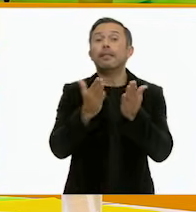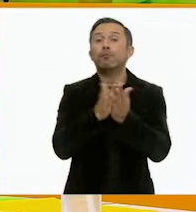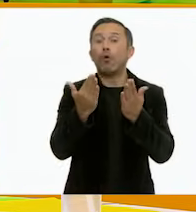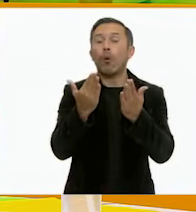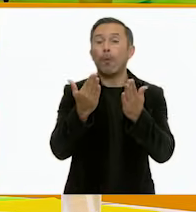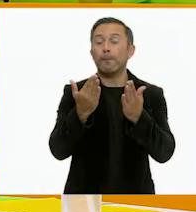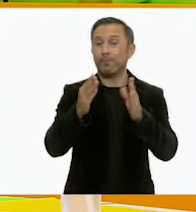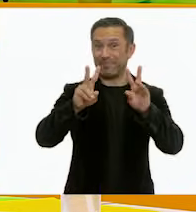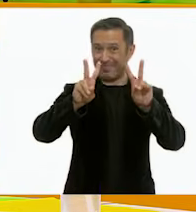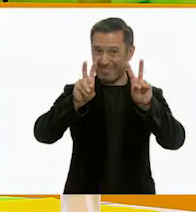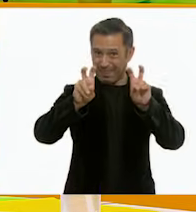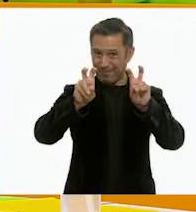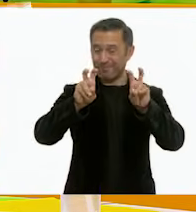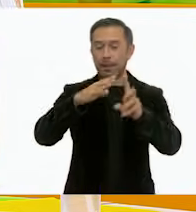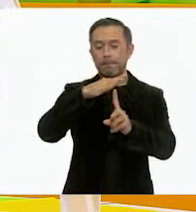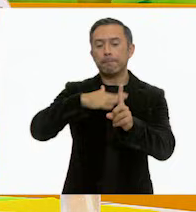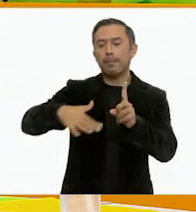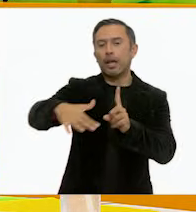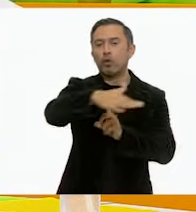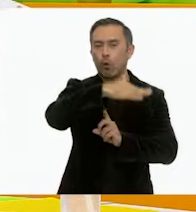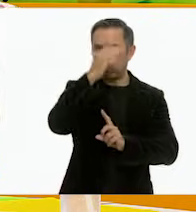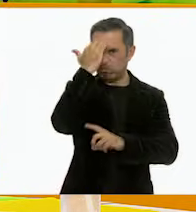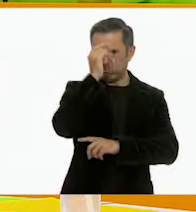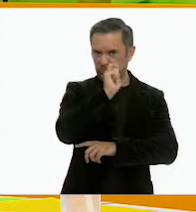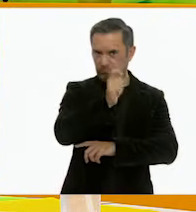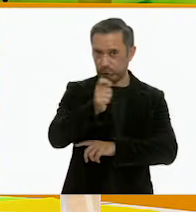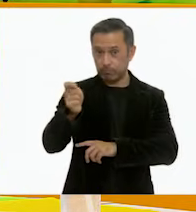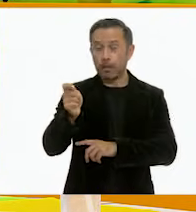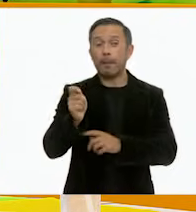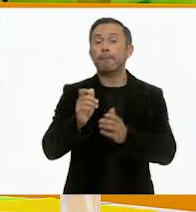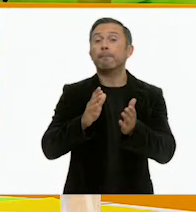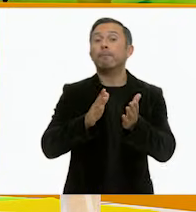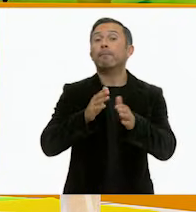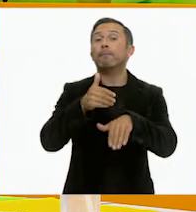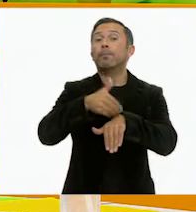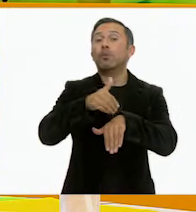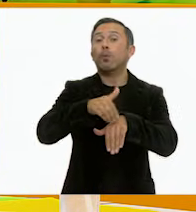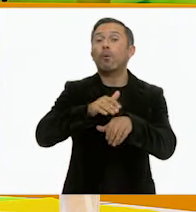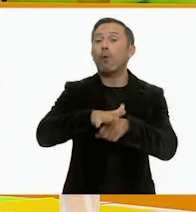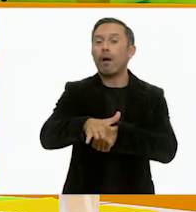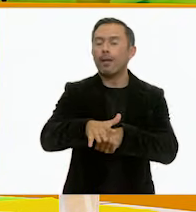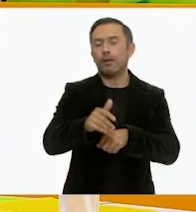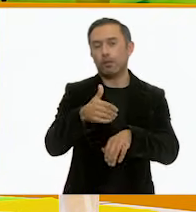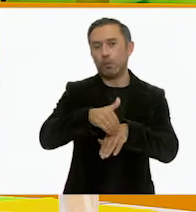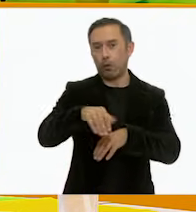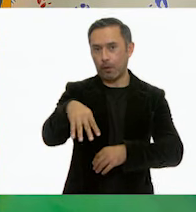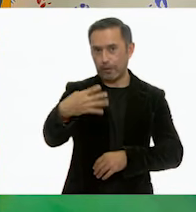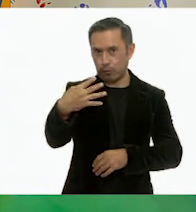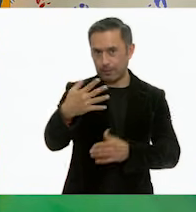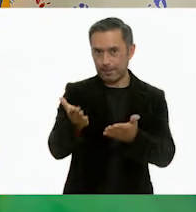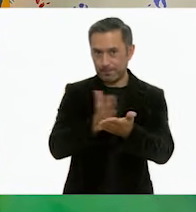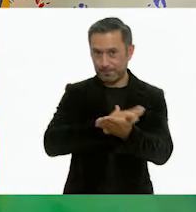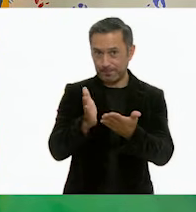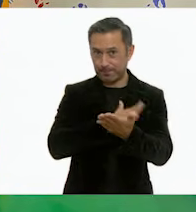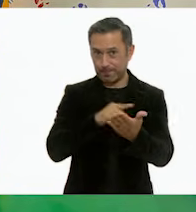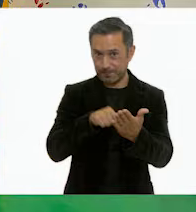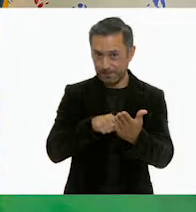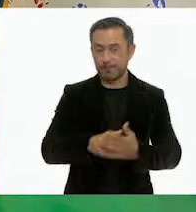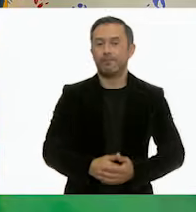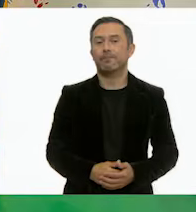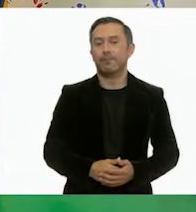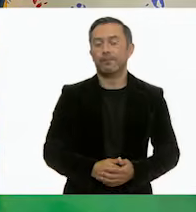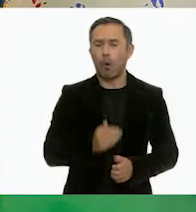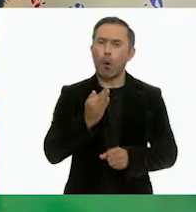la página número 14. La vamos a ocupar para realizar